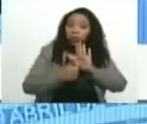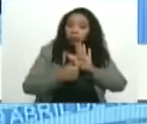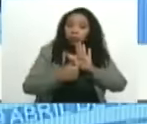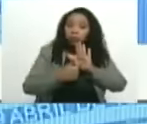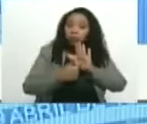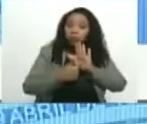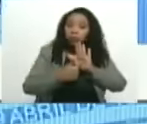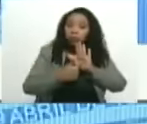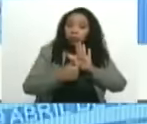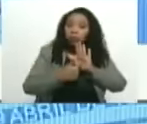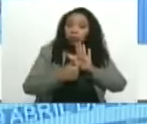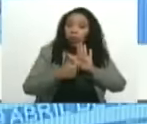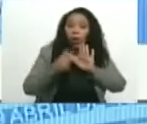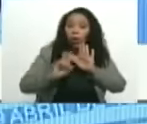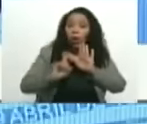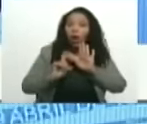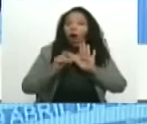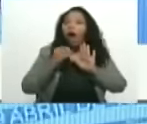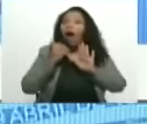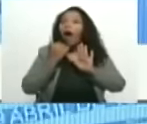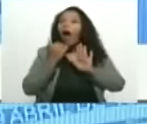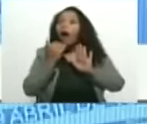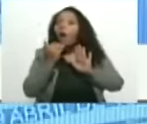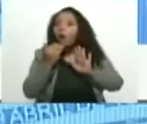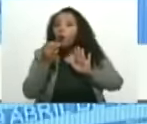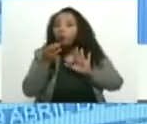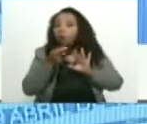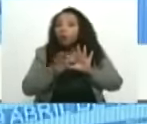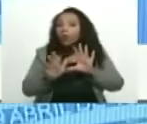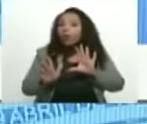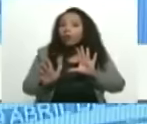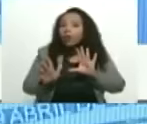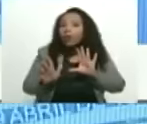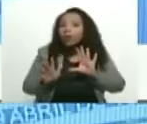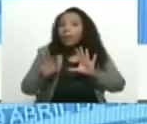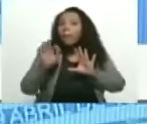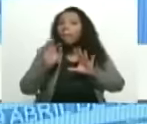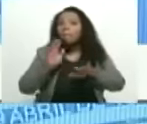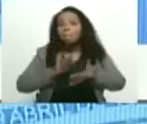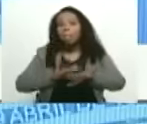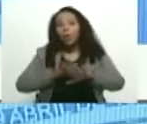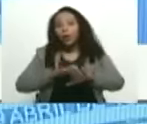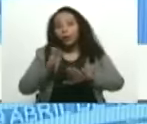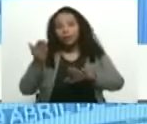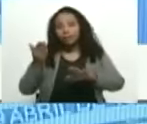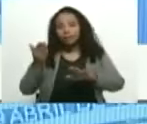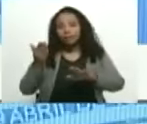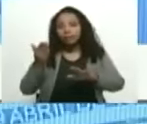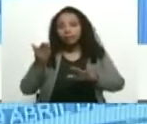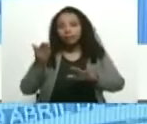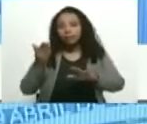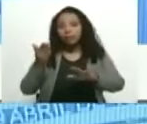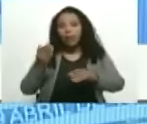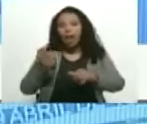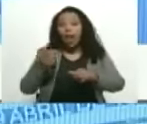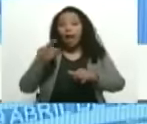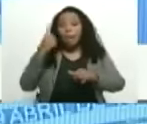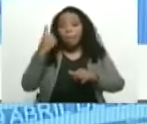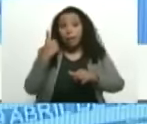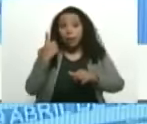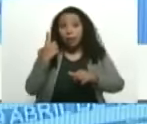vivos que nunca. No vaya a ser y ocurra y pase, porque hubo al menos dos grandes operaciones. La primera